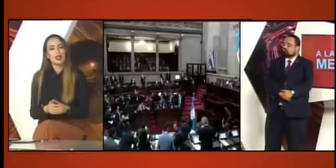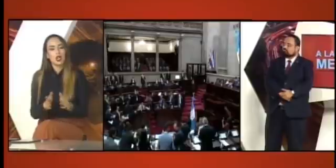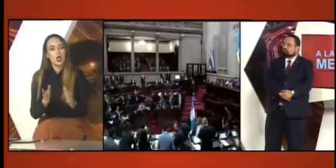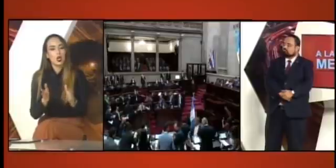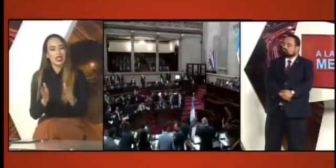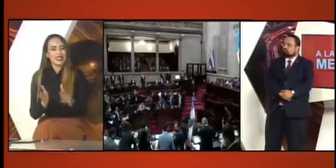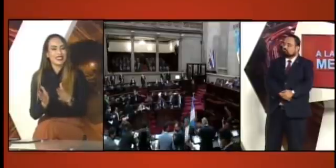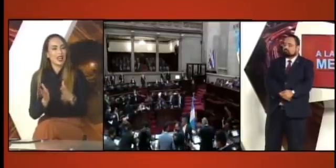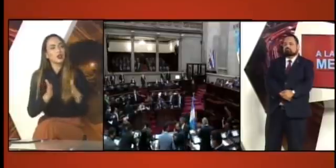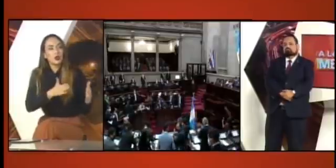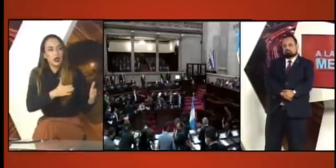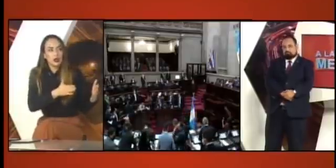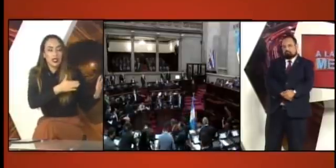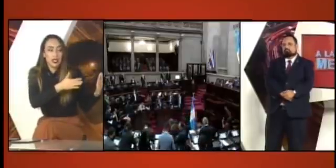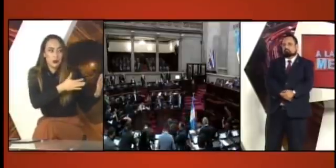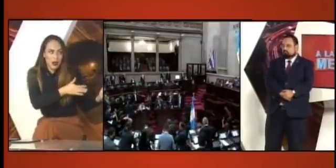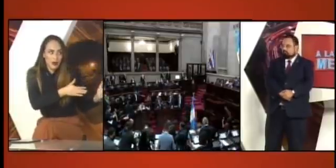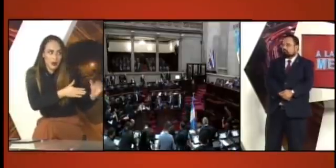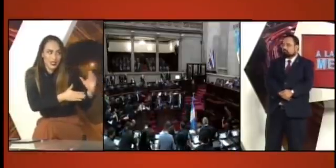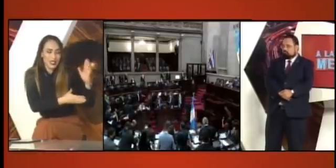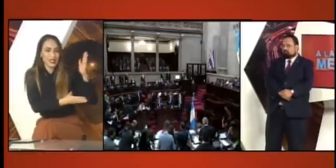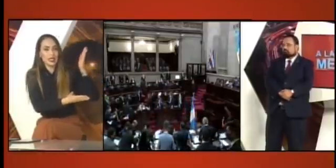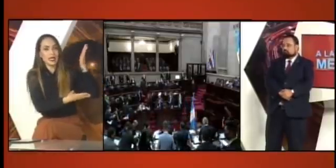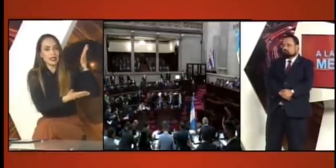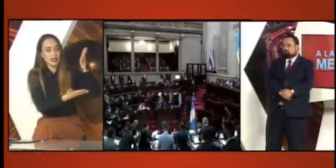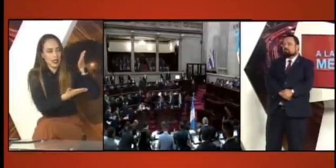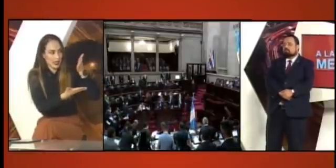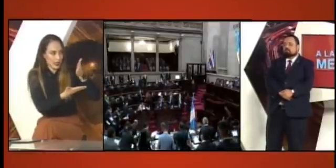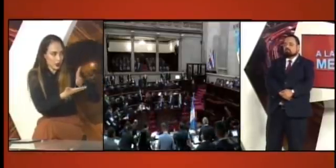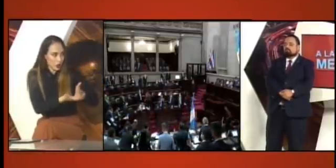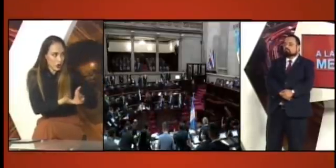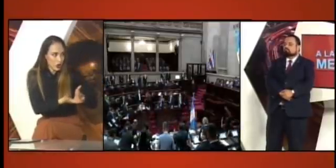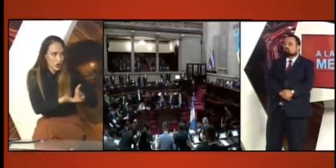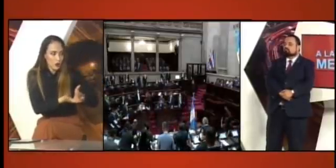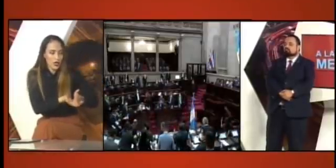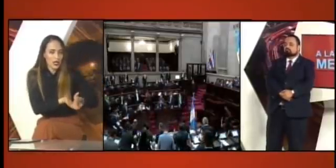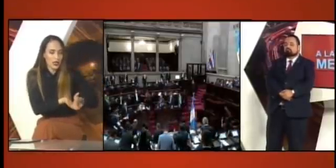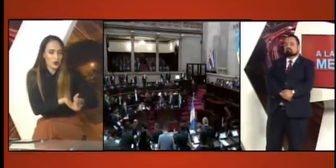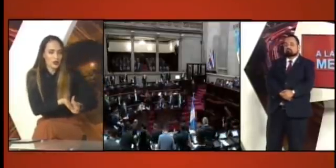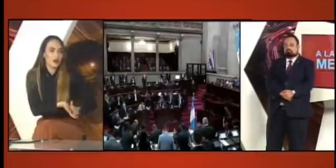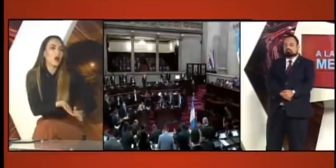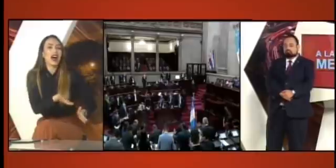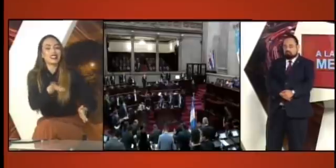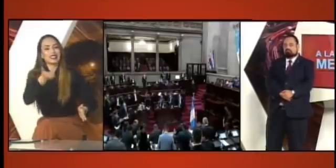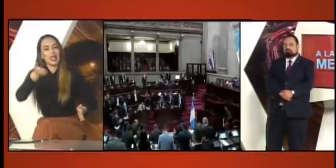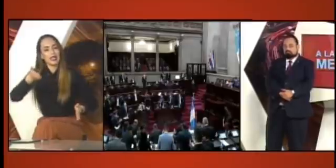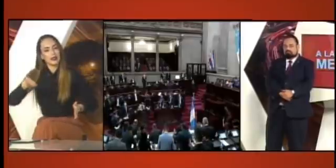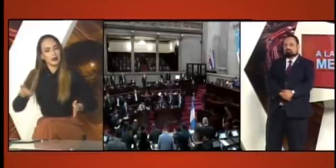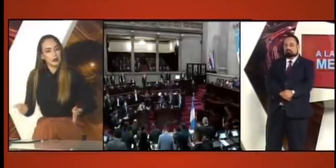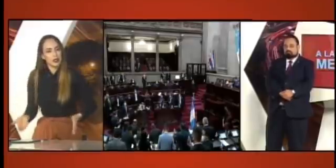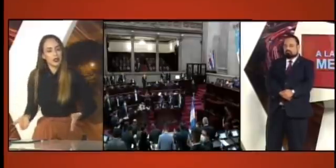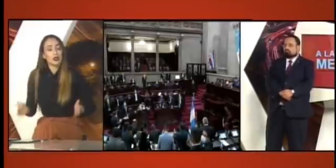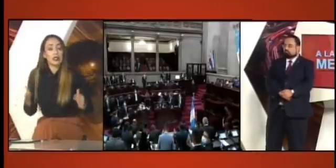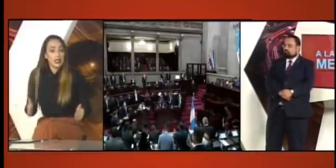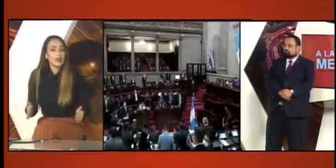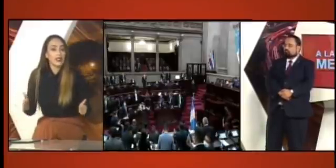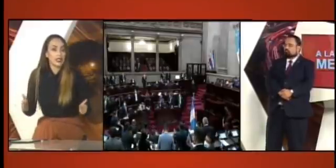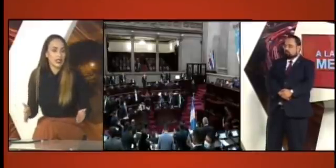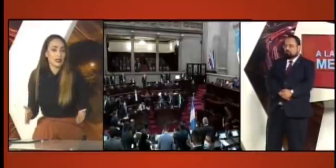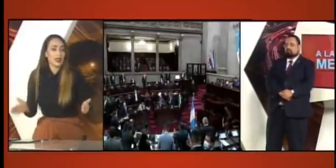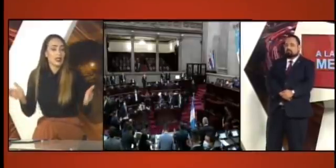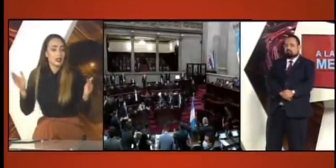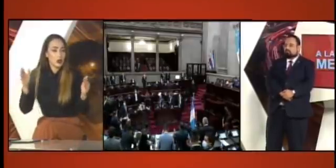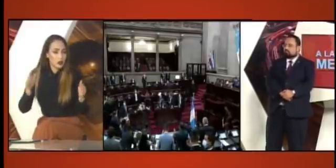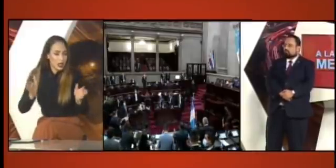lo que se actúa en los días previos desde que se agrietó por el ejecutivo hasta este momento tiene